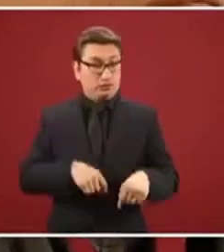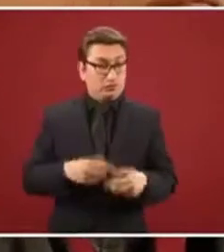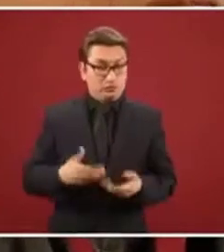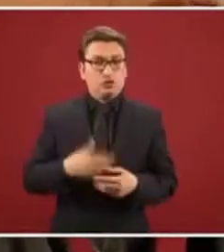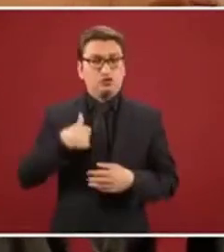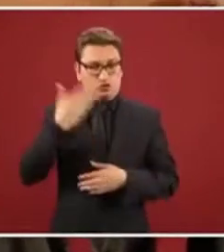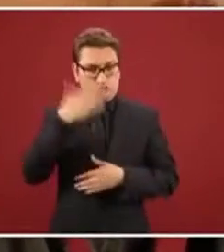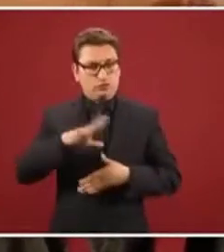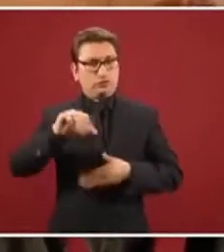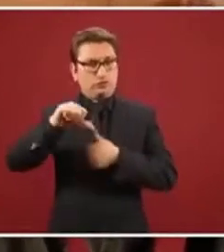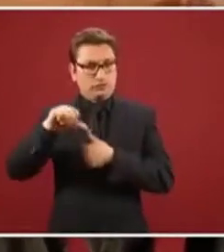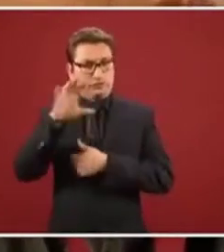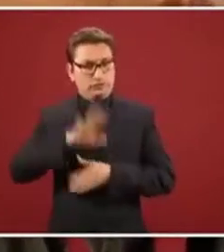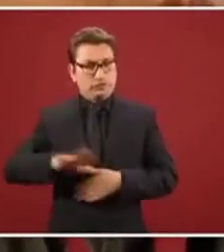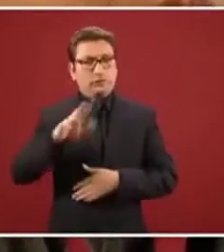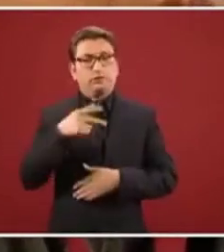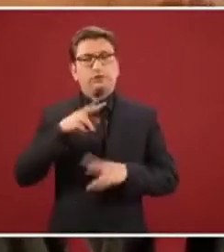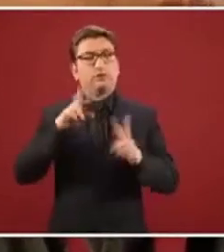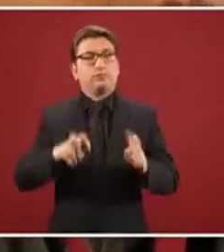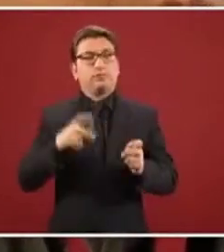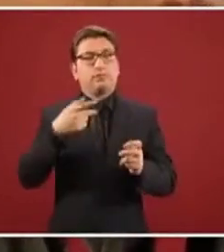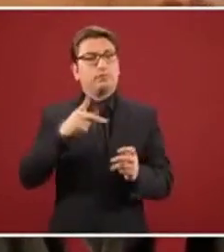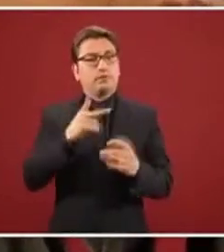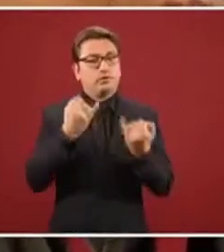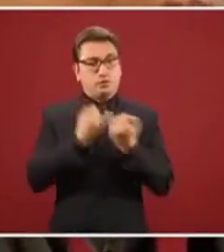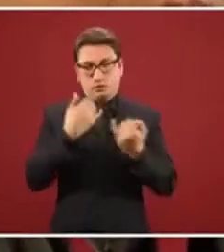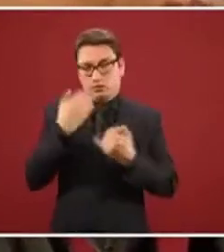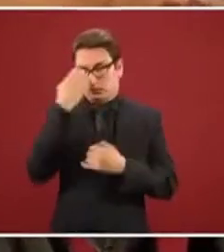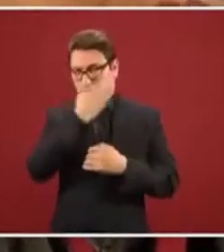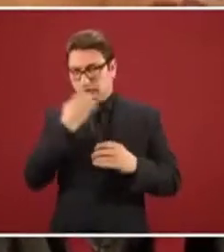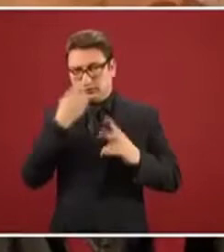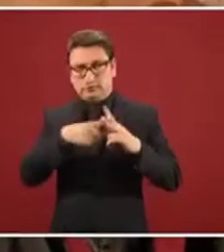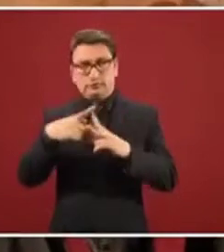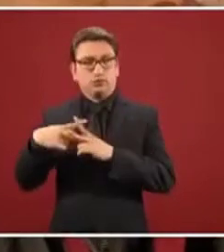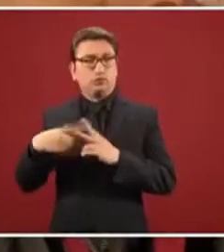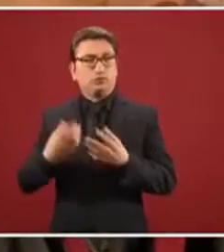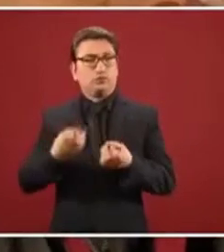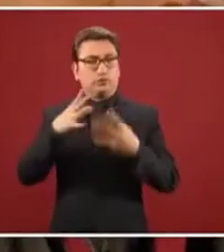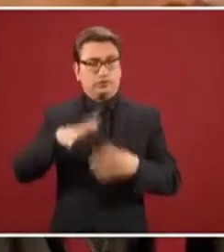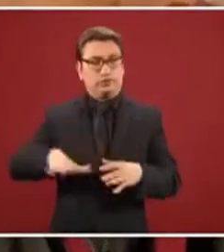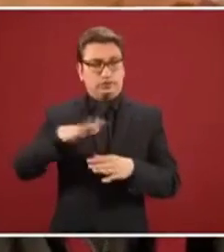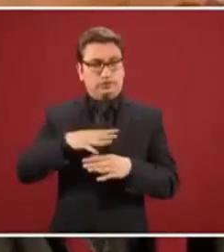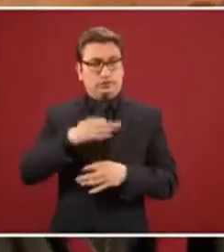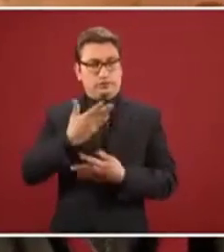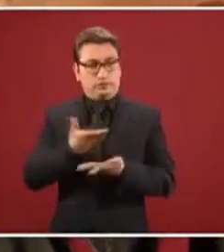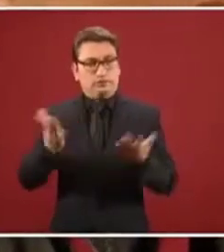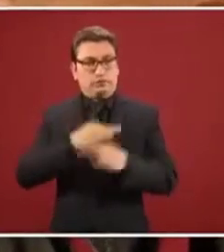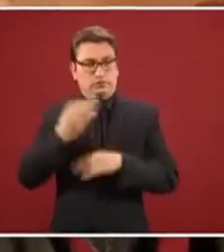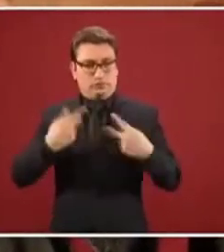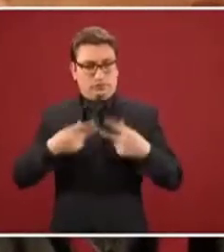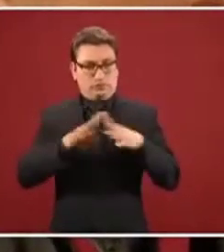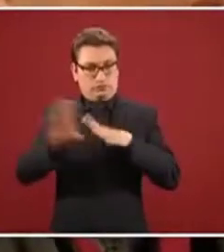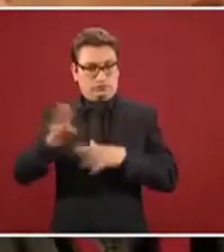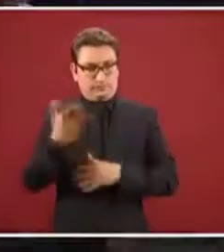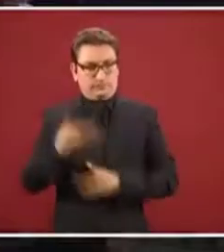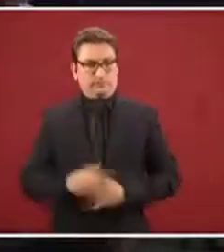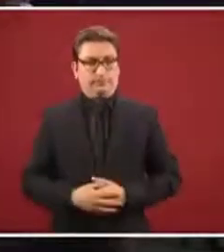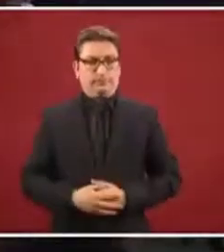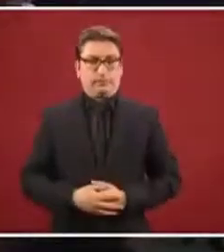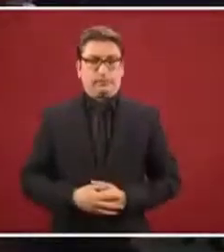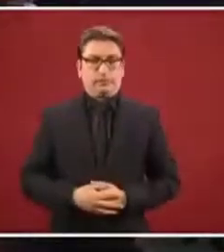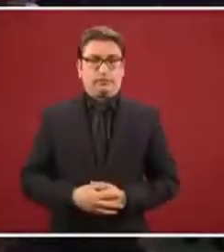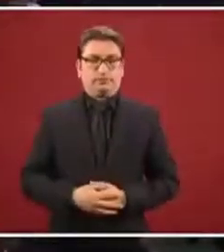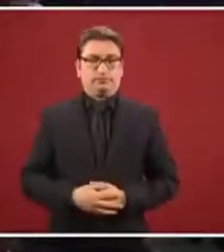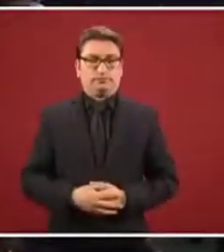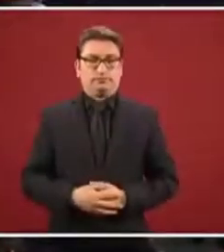de Centroamérica, pero creo, no sé si haya también un diagnóstico sobre este tipo de estos migrantes. Gracias.